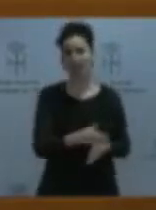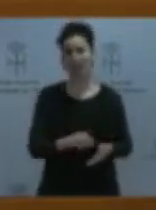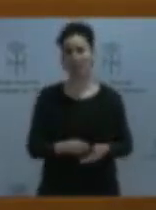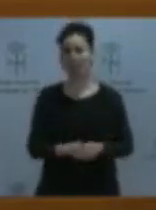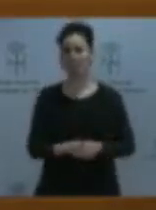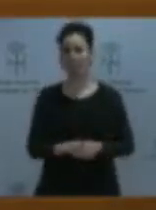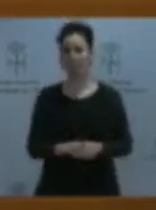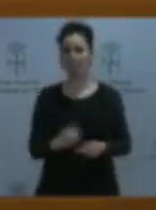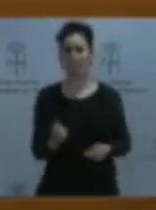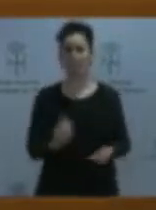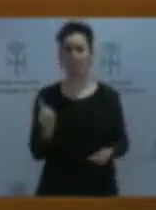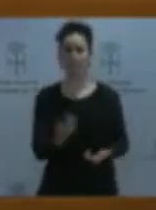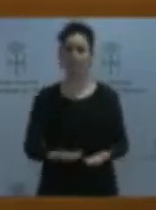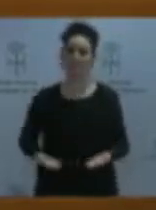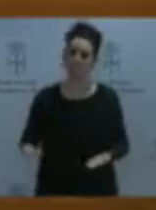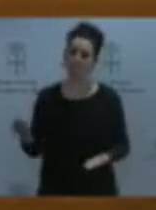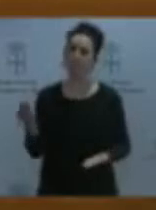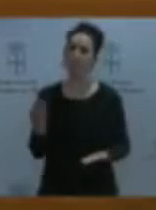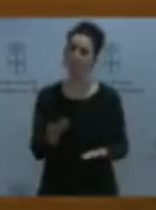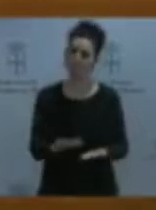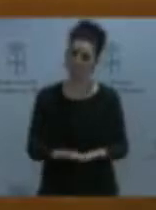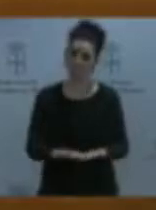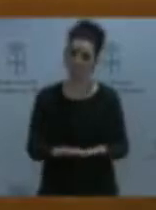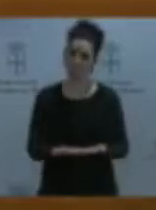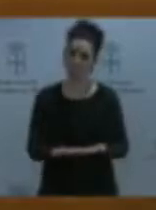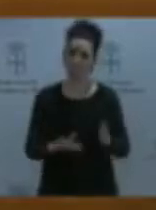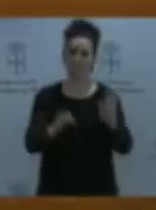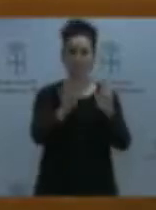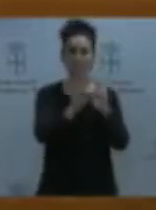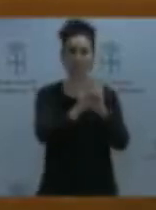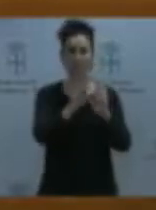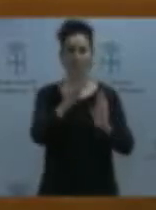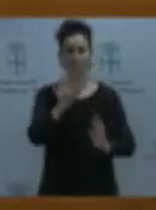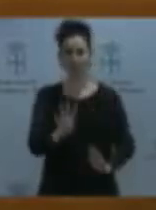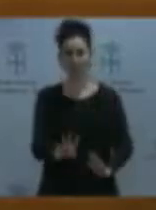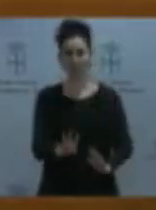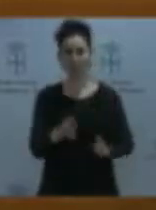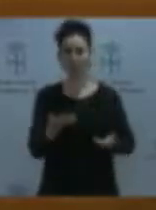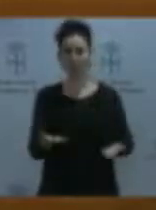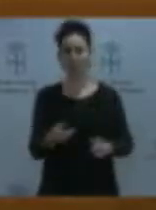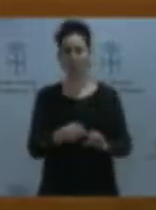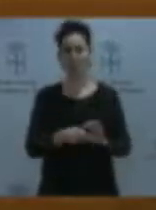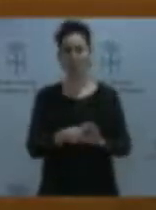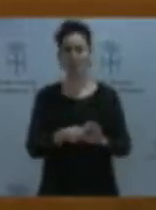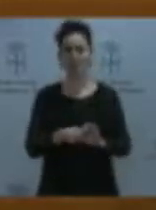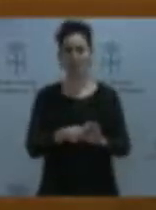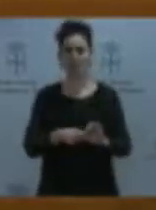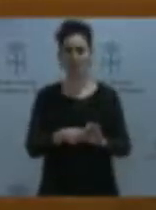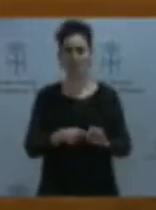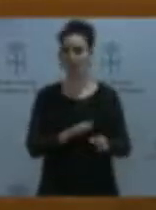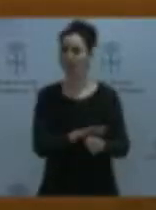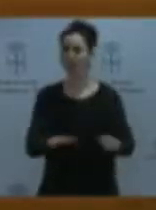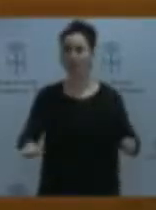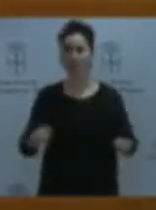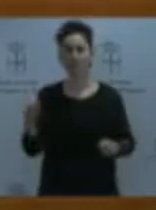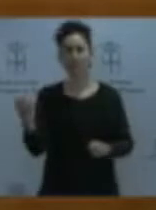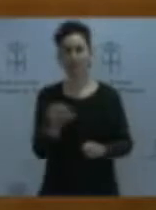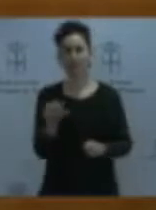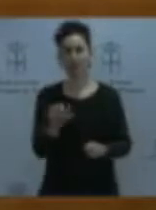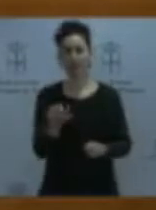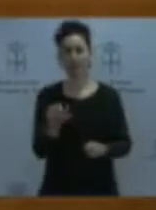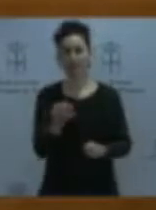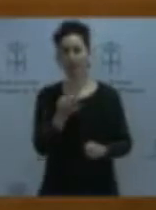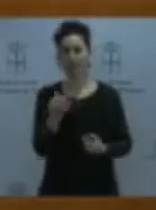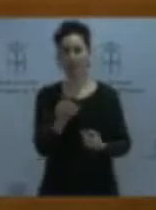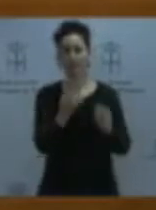el punto número 4 que las plazas se cubran, las vacantes pendientes, con personas que accedan a las